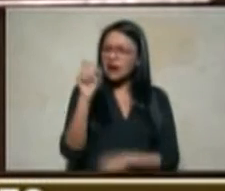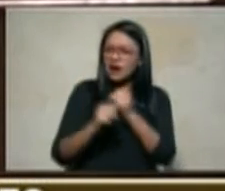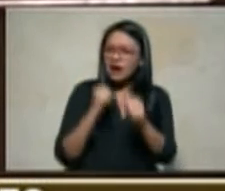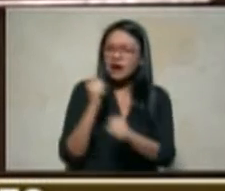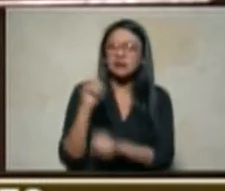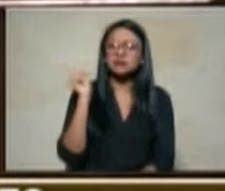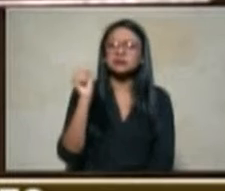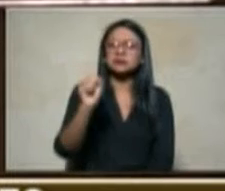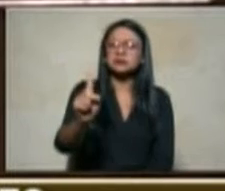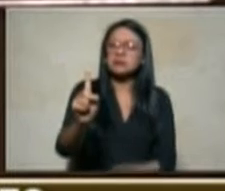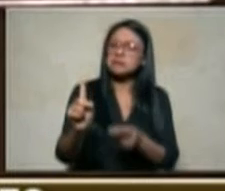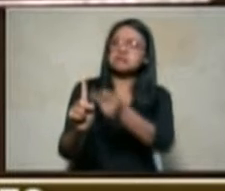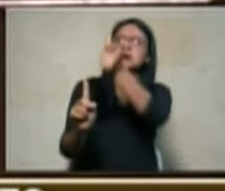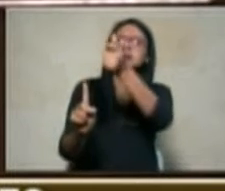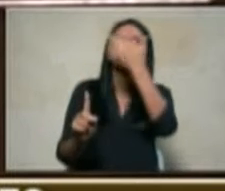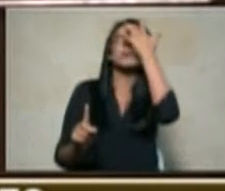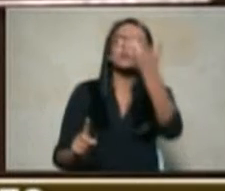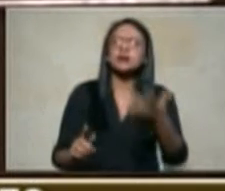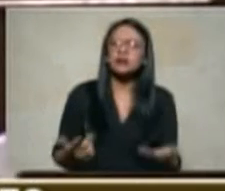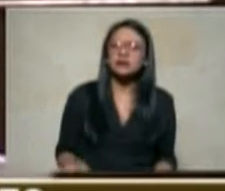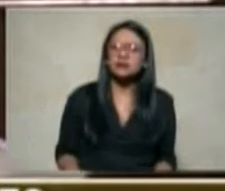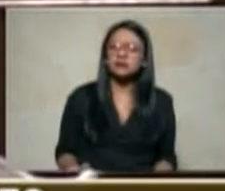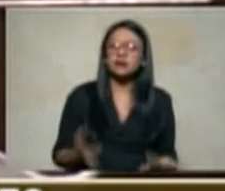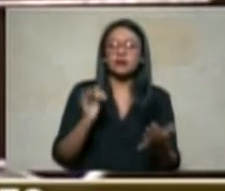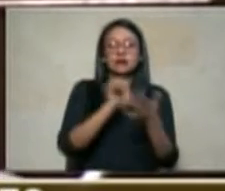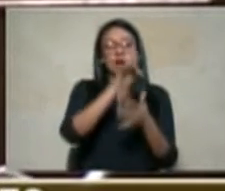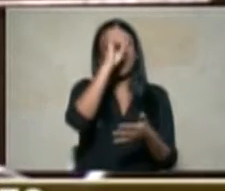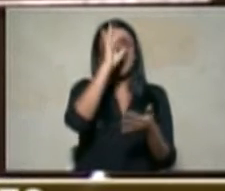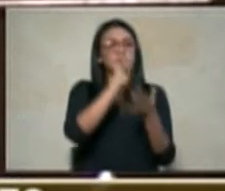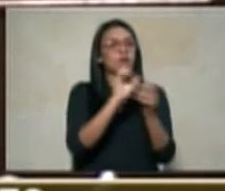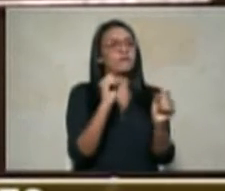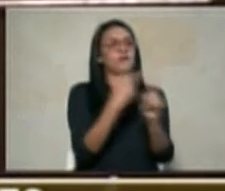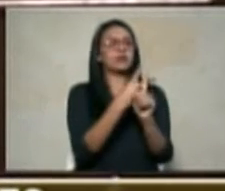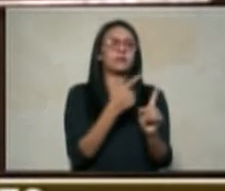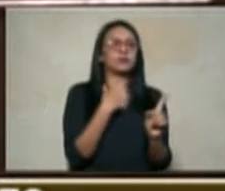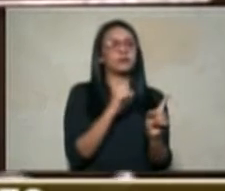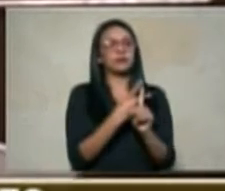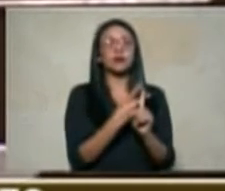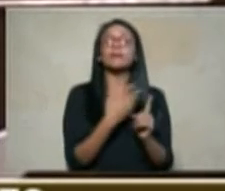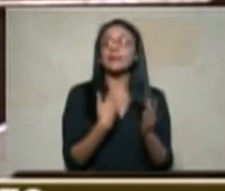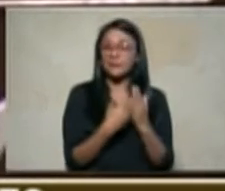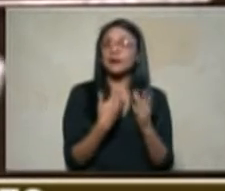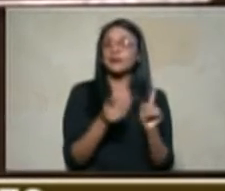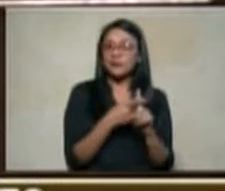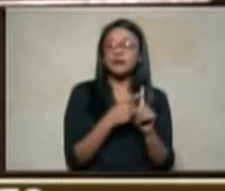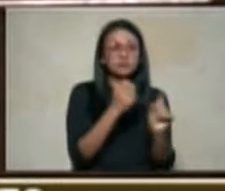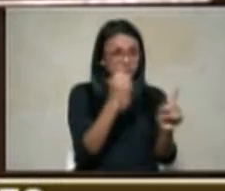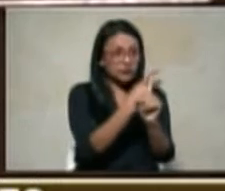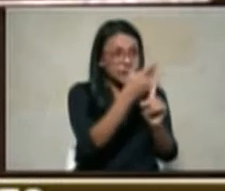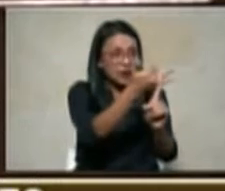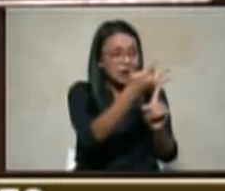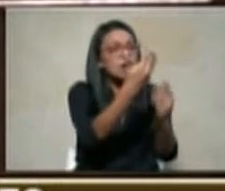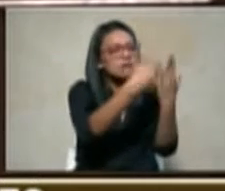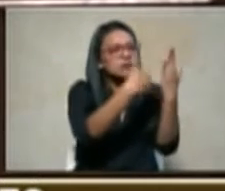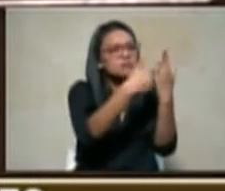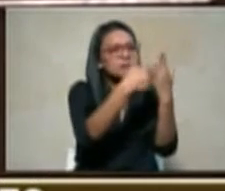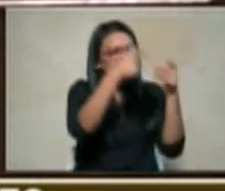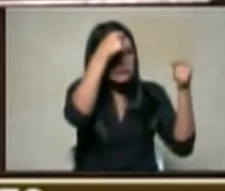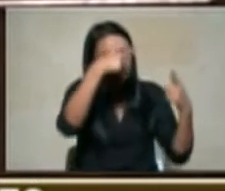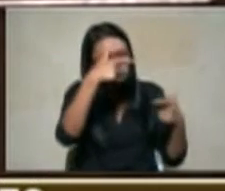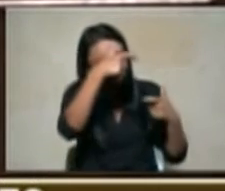mejoras? ¿Por qué? Creyendo todo al que dice ser víctima. Comprobémoslo primero, utilizando las fuentes fidedignas del